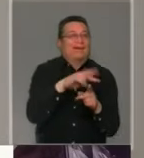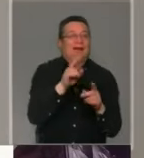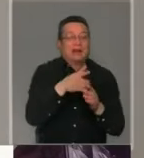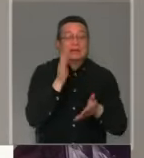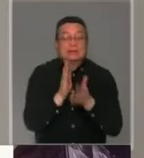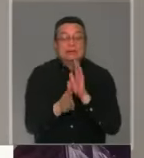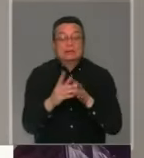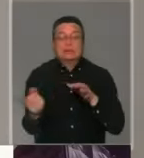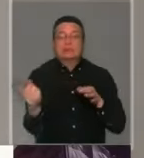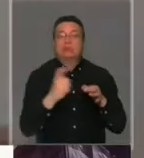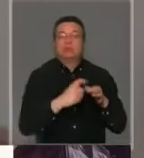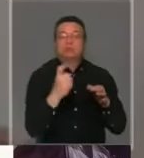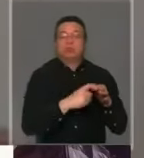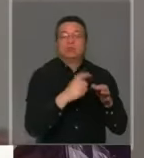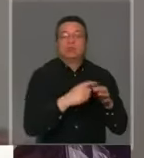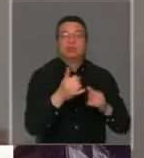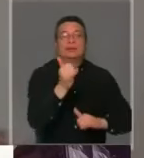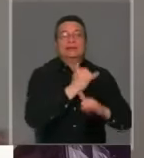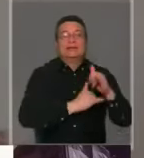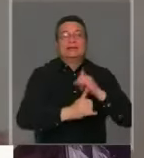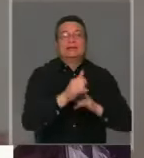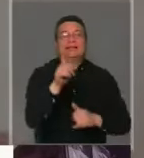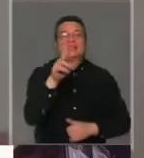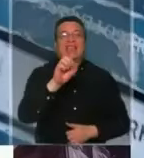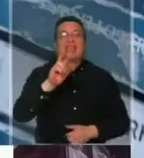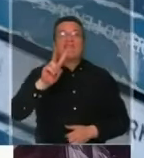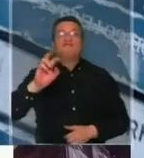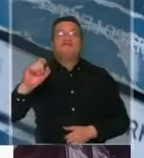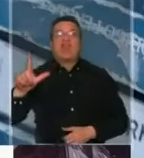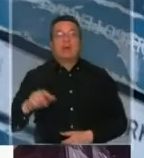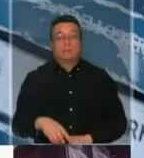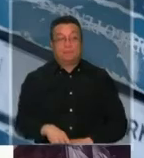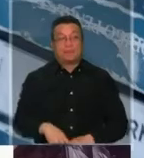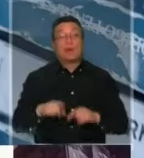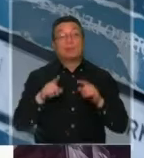de patrocinios en el sitio web del CERVEL. Es complejo.